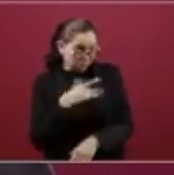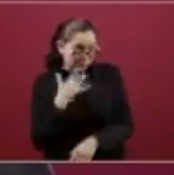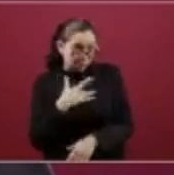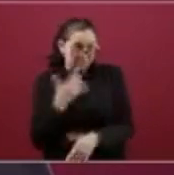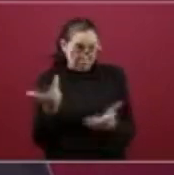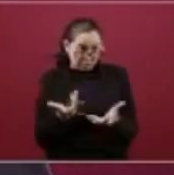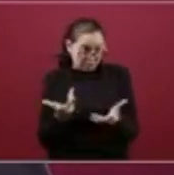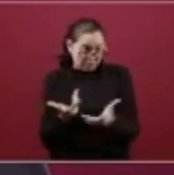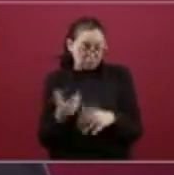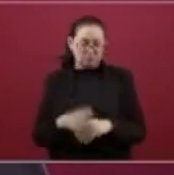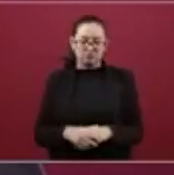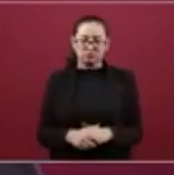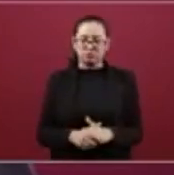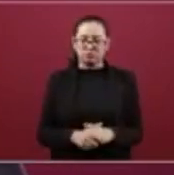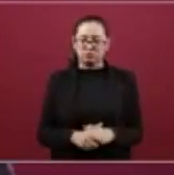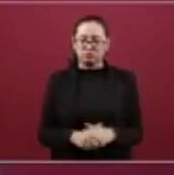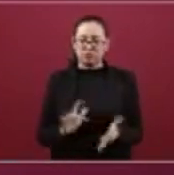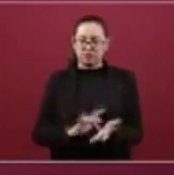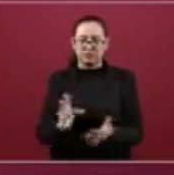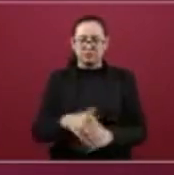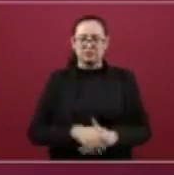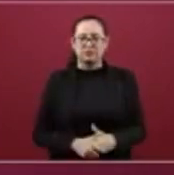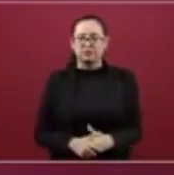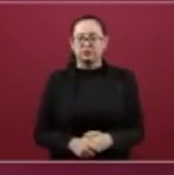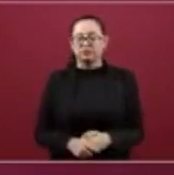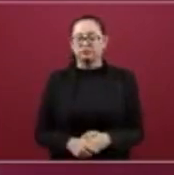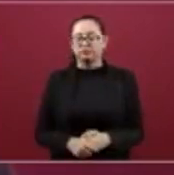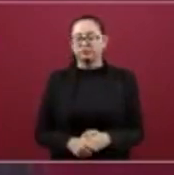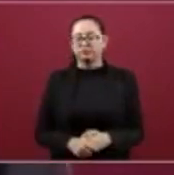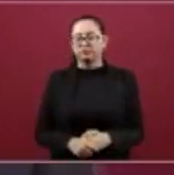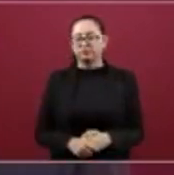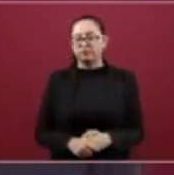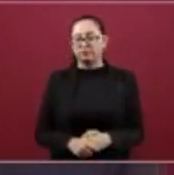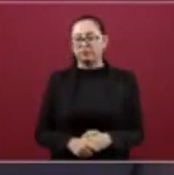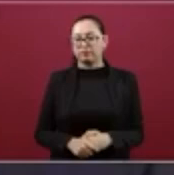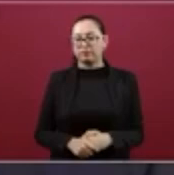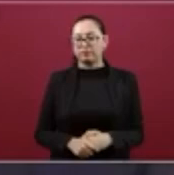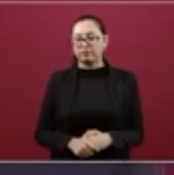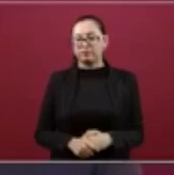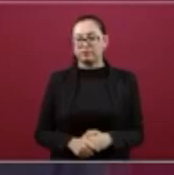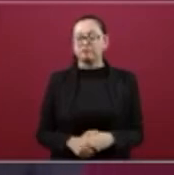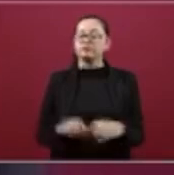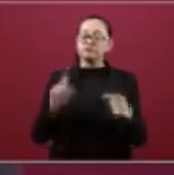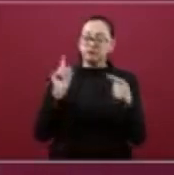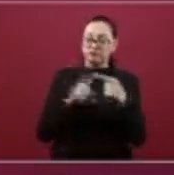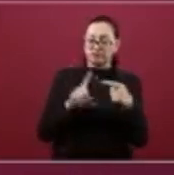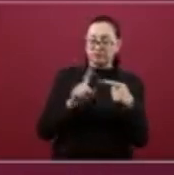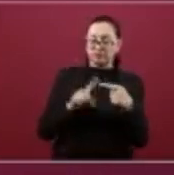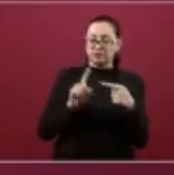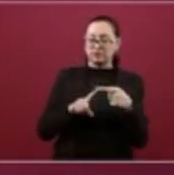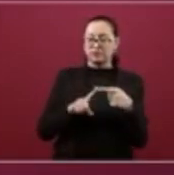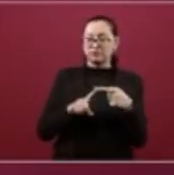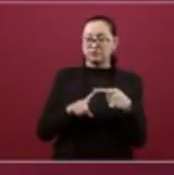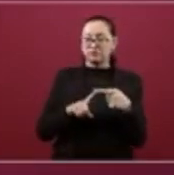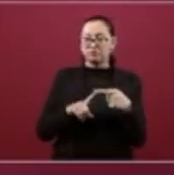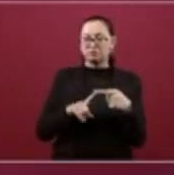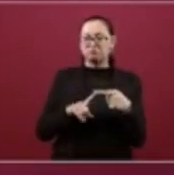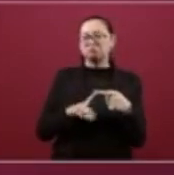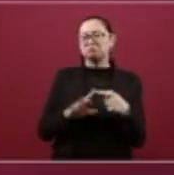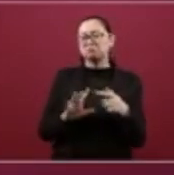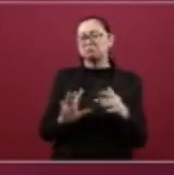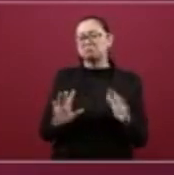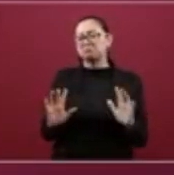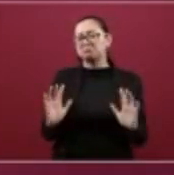gobierno? Gracias. Bueno, acerca de la primera pregunta, No queremos